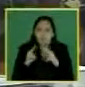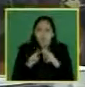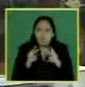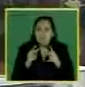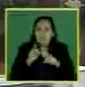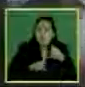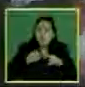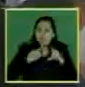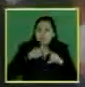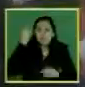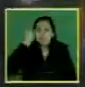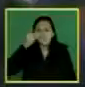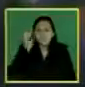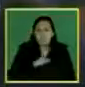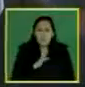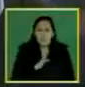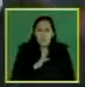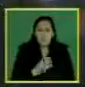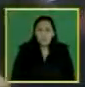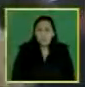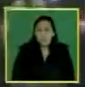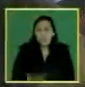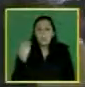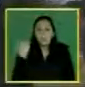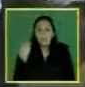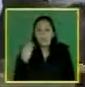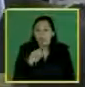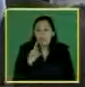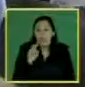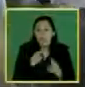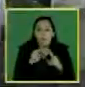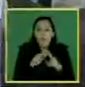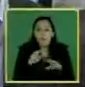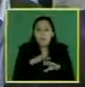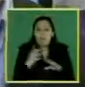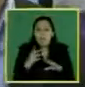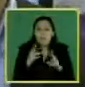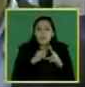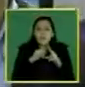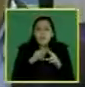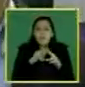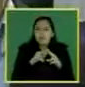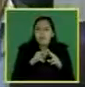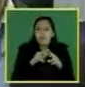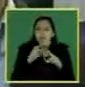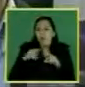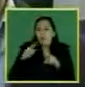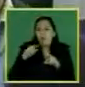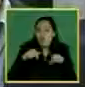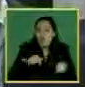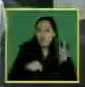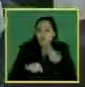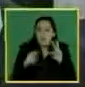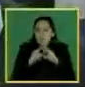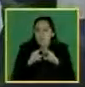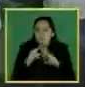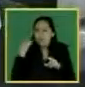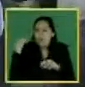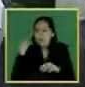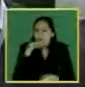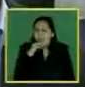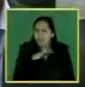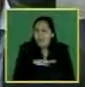más se está conociendo a Simón Rodríguez. En el pasado no se conocía a Simón Rodríguez, como no se conocía a Venezuela. Porque a Venezuela, mira, en una época la conocían